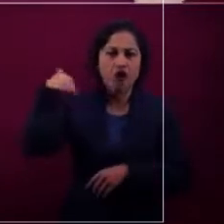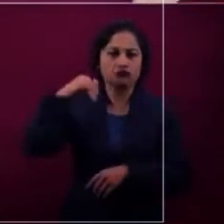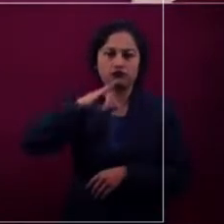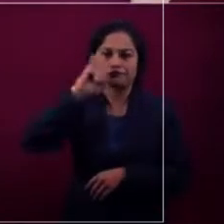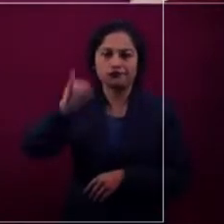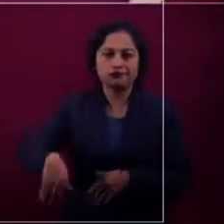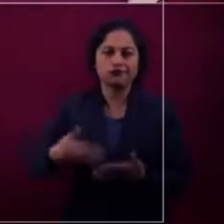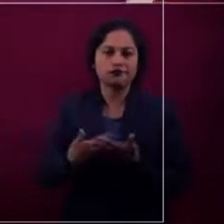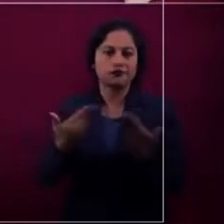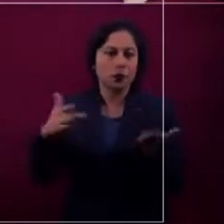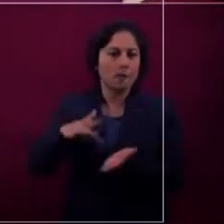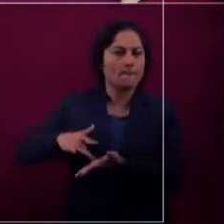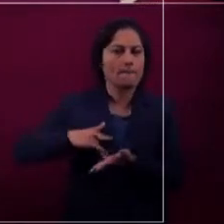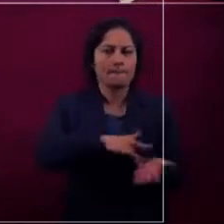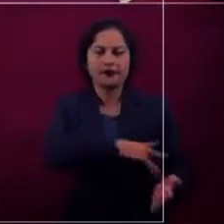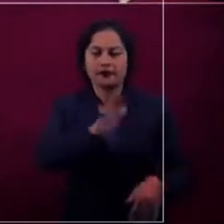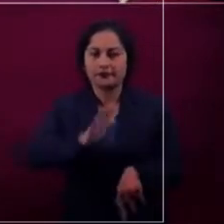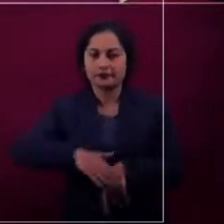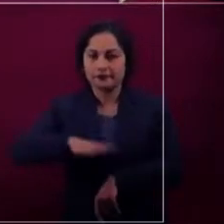tanto